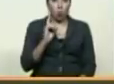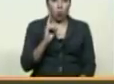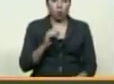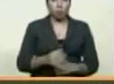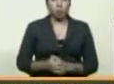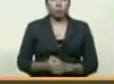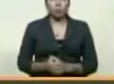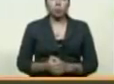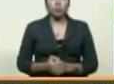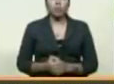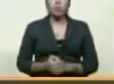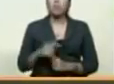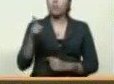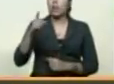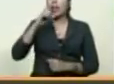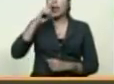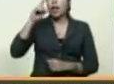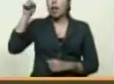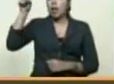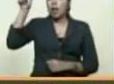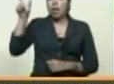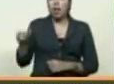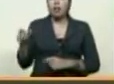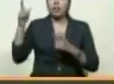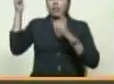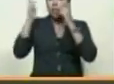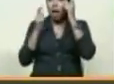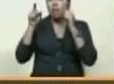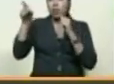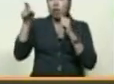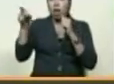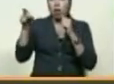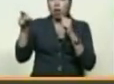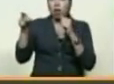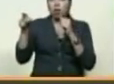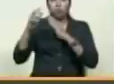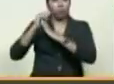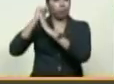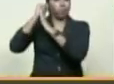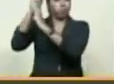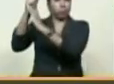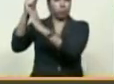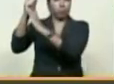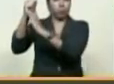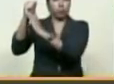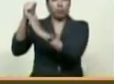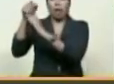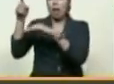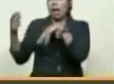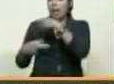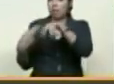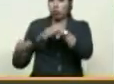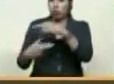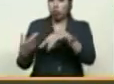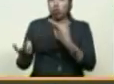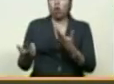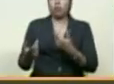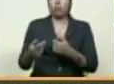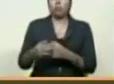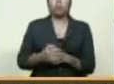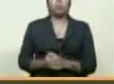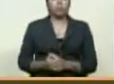Si a algo nos llamaba el comandante Hugo Chávez, comandante supremo y líder de la revolución